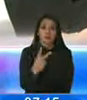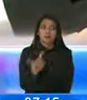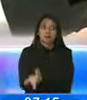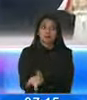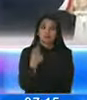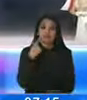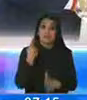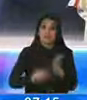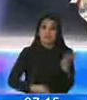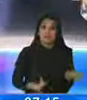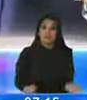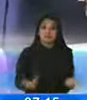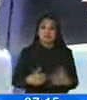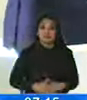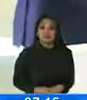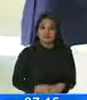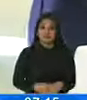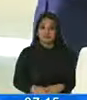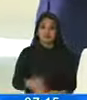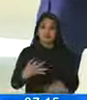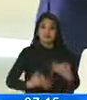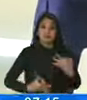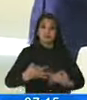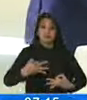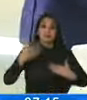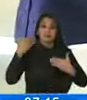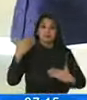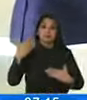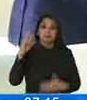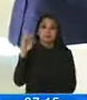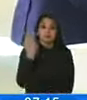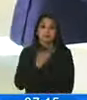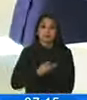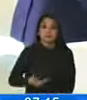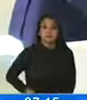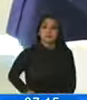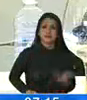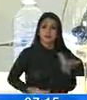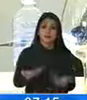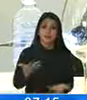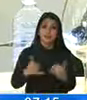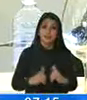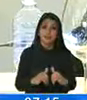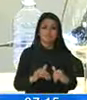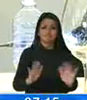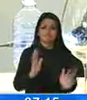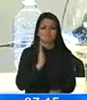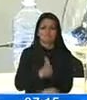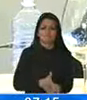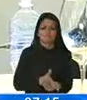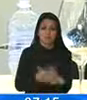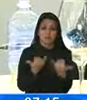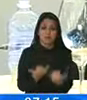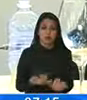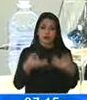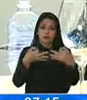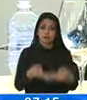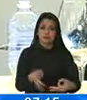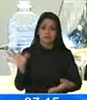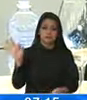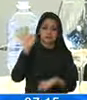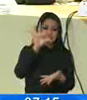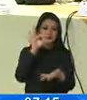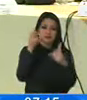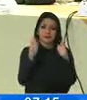trascendencia tiene. En todo caso, el enjuiciamiento político al vicepresidente podría no tener futuro si en las próximas horas se concreta el envío de la